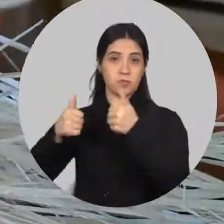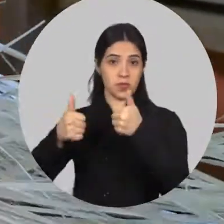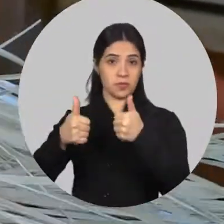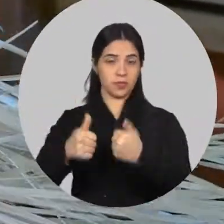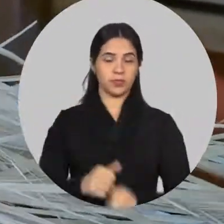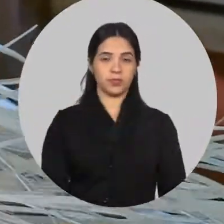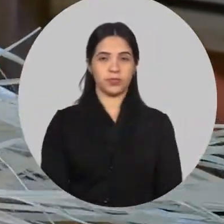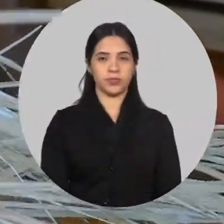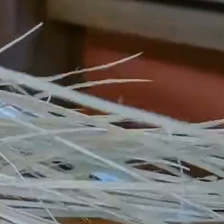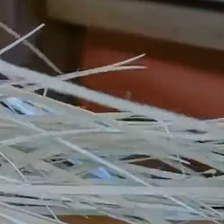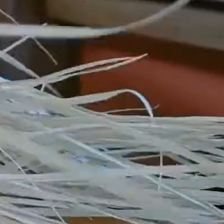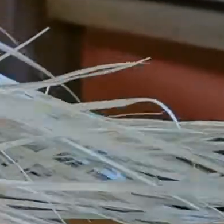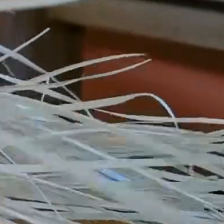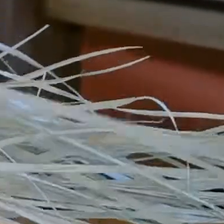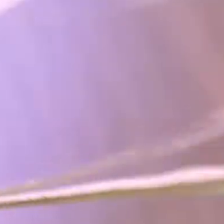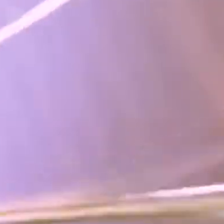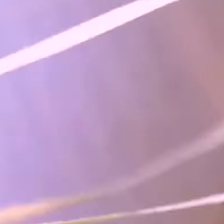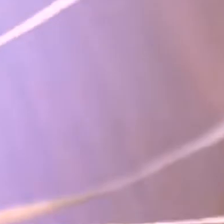bolsos.